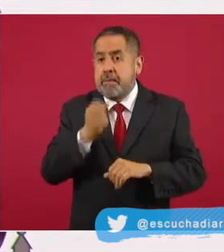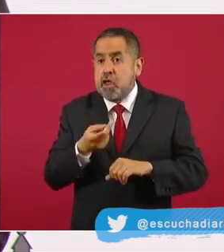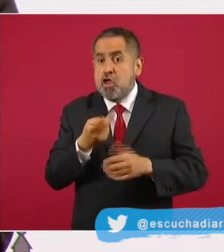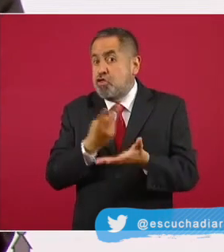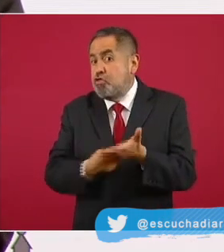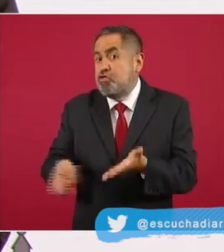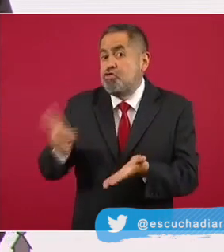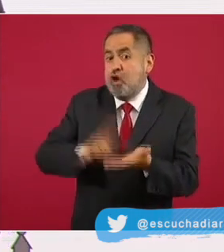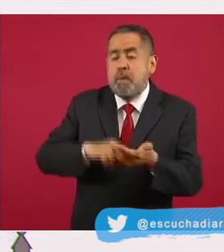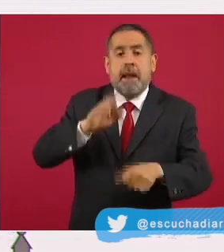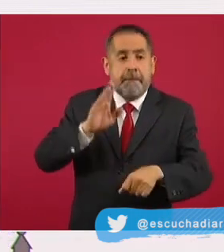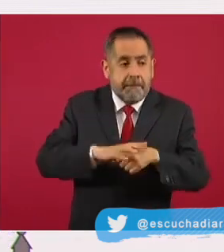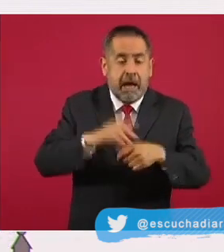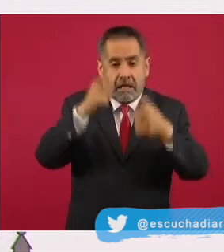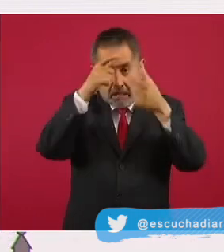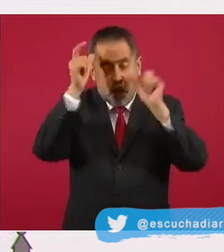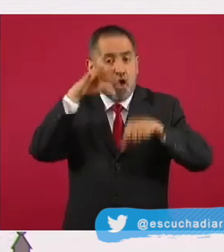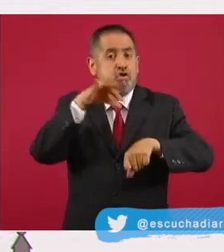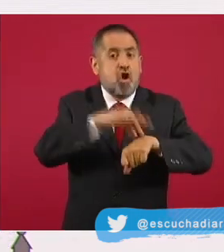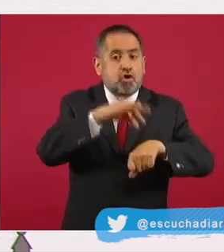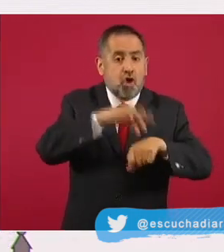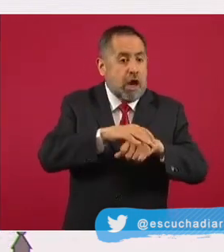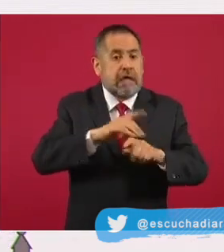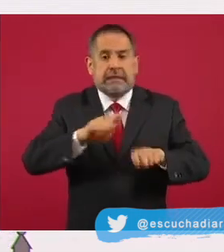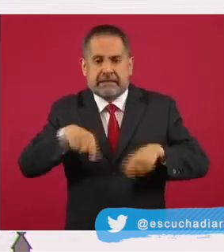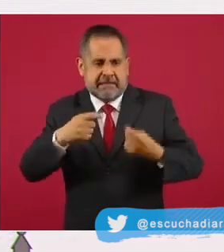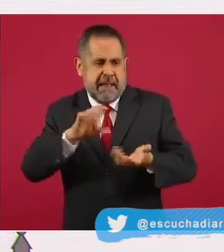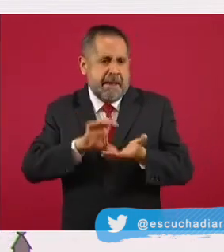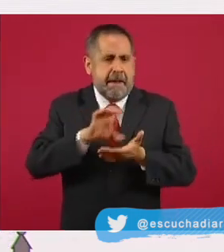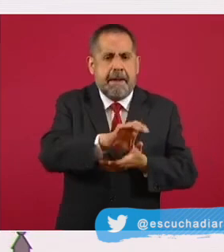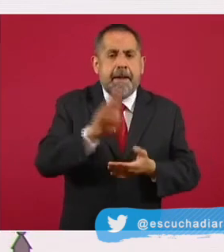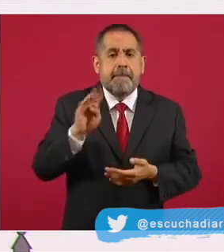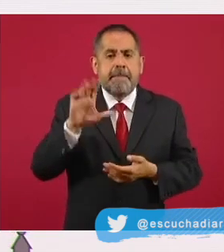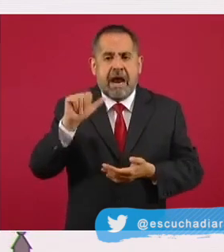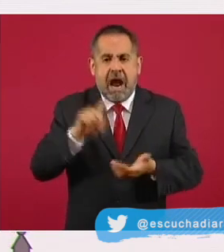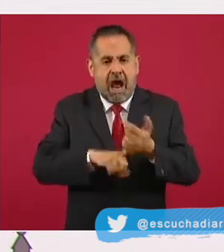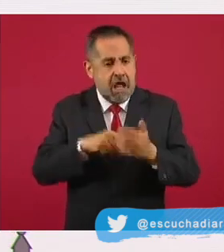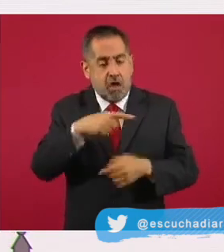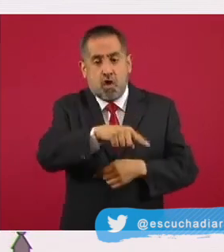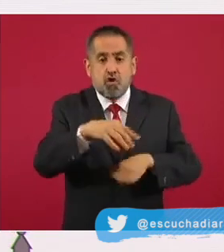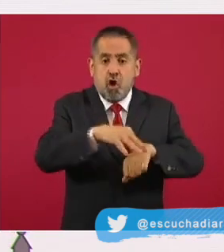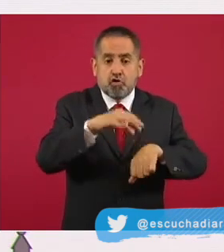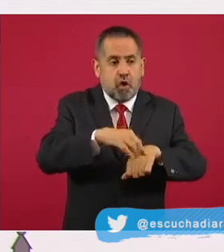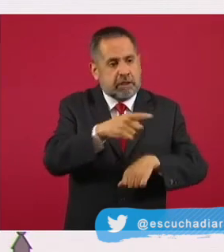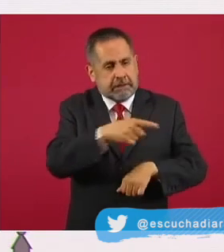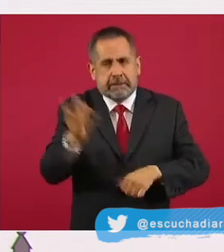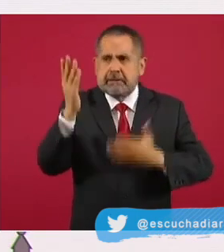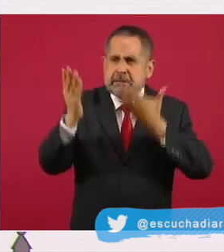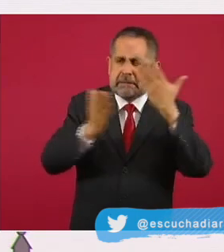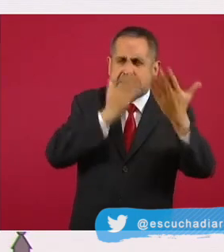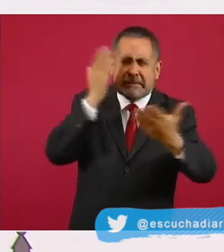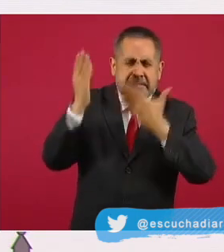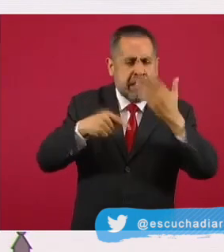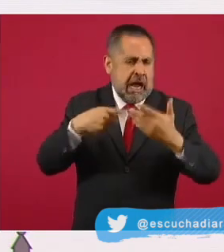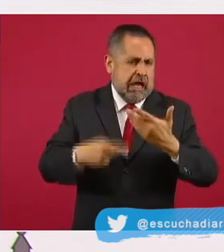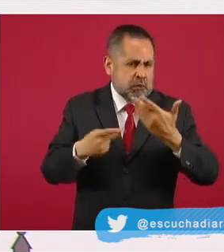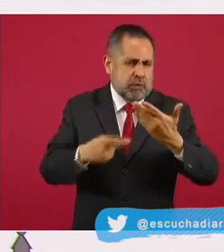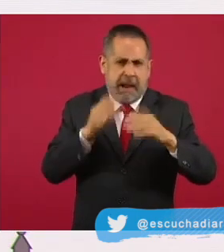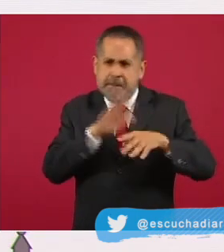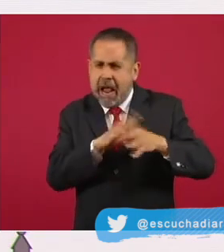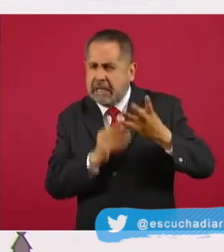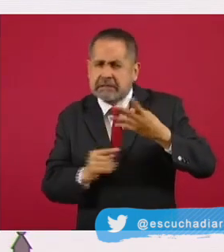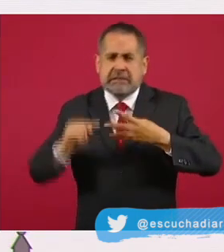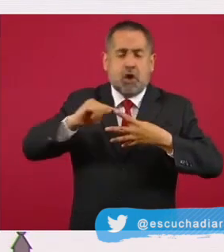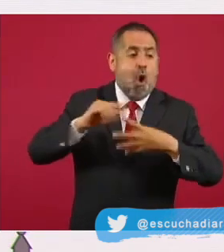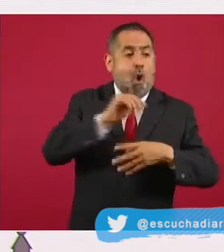doble el número de médicos que recibirán una beca para cursar una especialidad en el país o en el